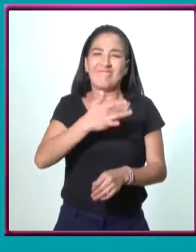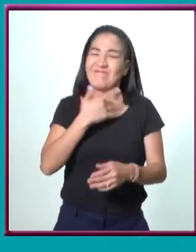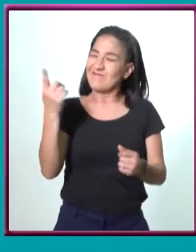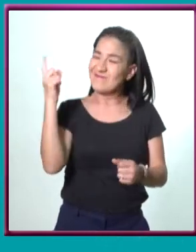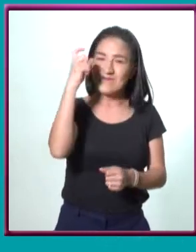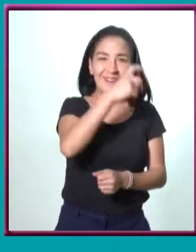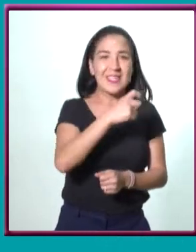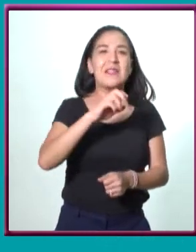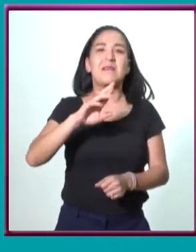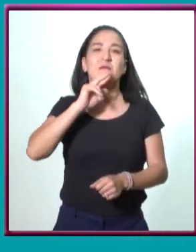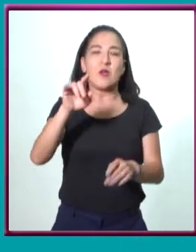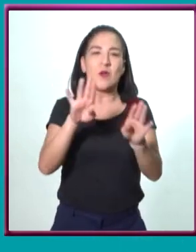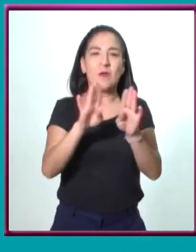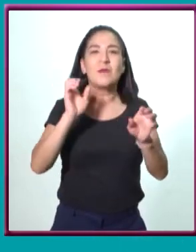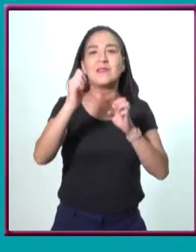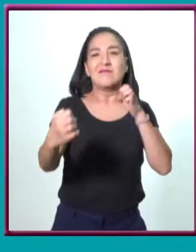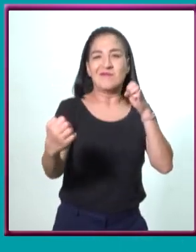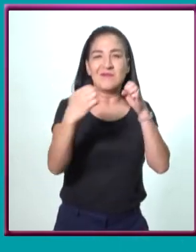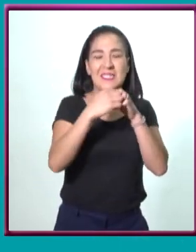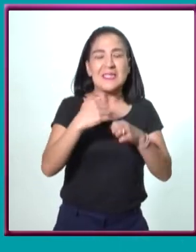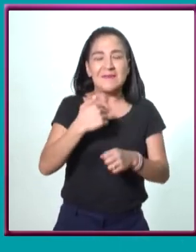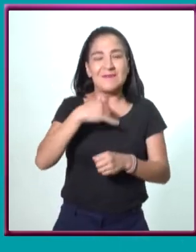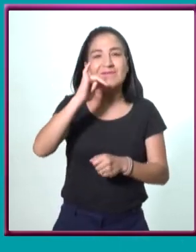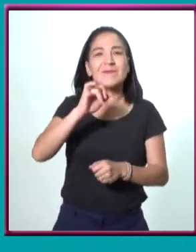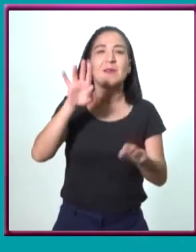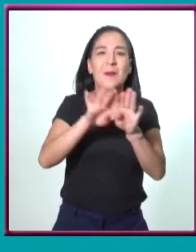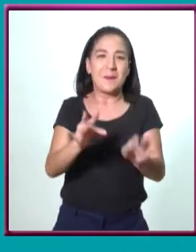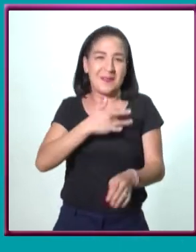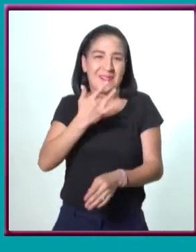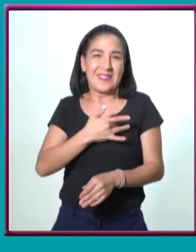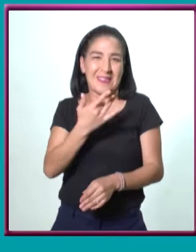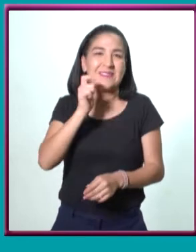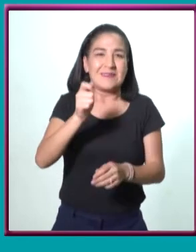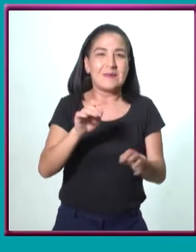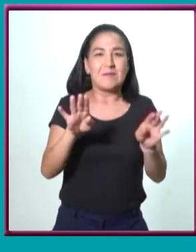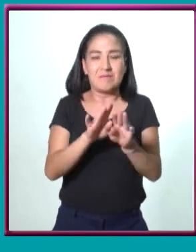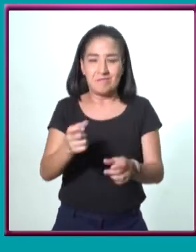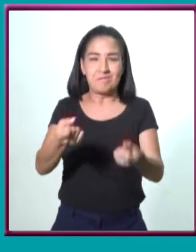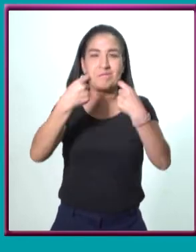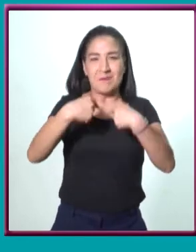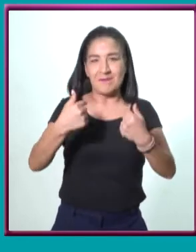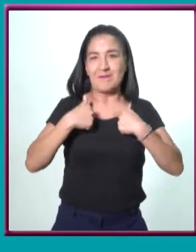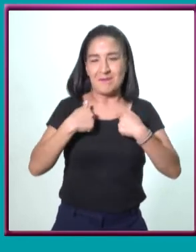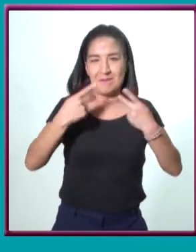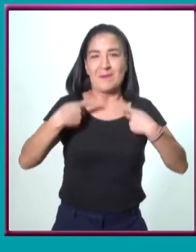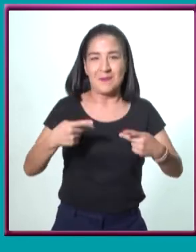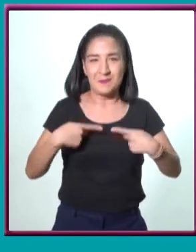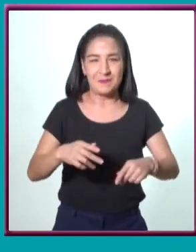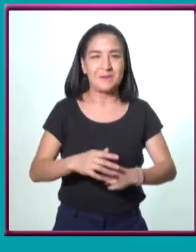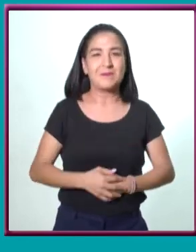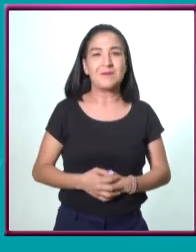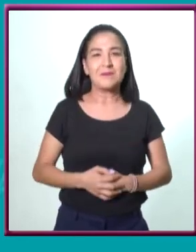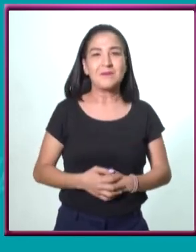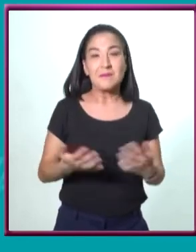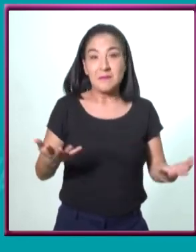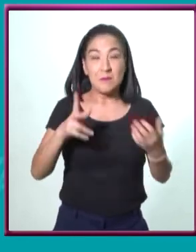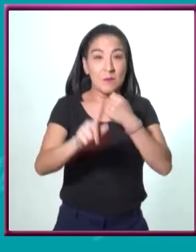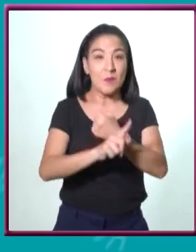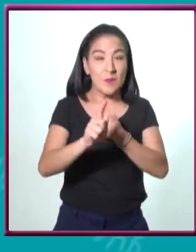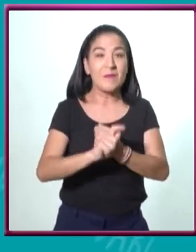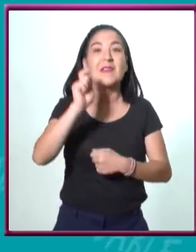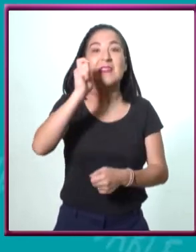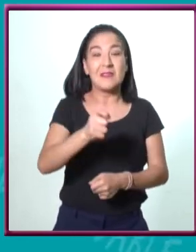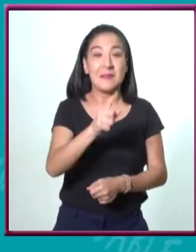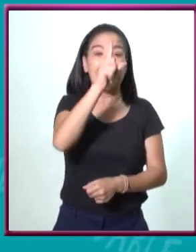abrumadora, y preferimos engañarnos para mantener intacto el concepto que tenemos de nosotros mismos. El